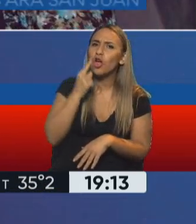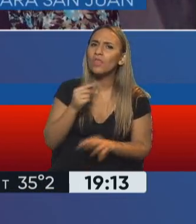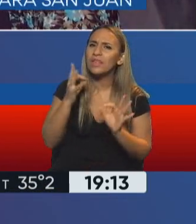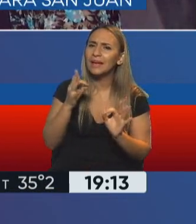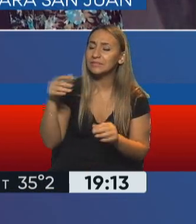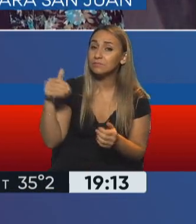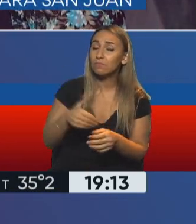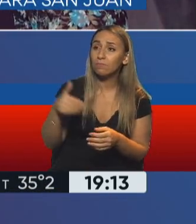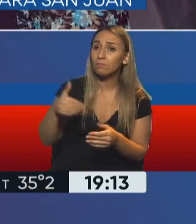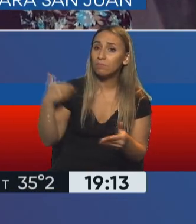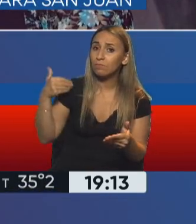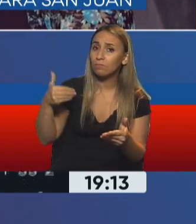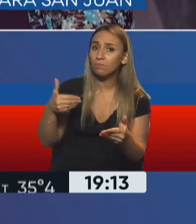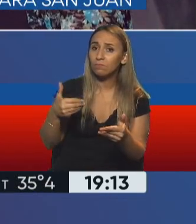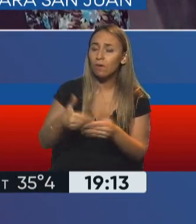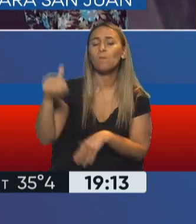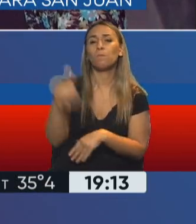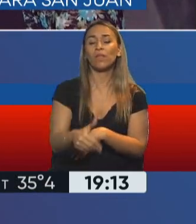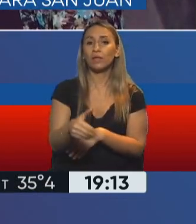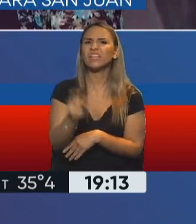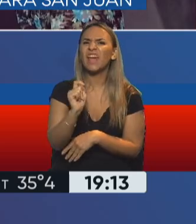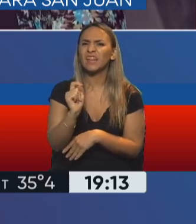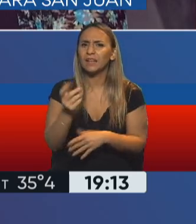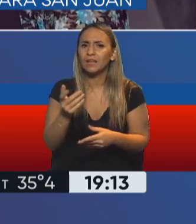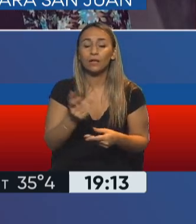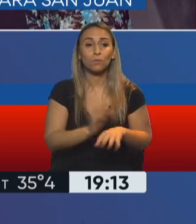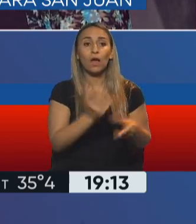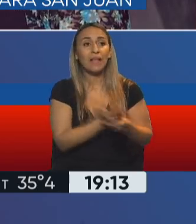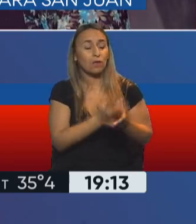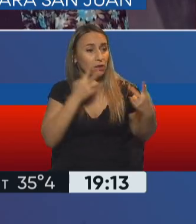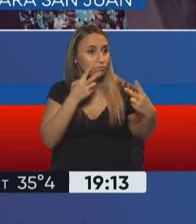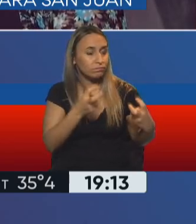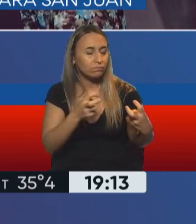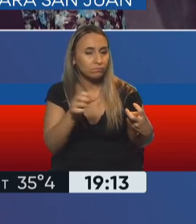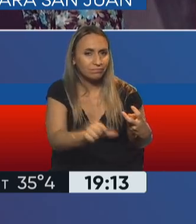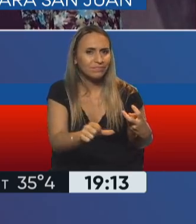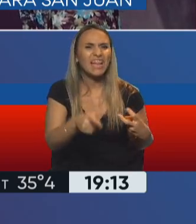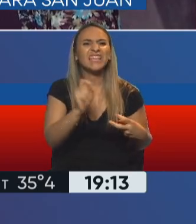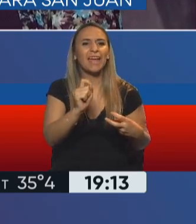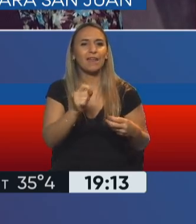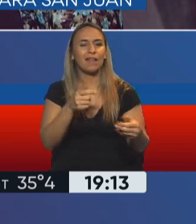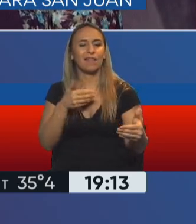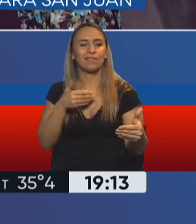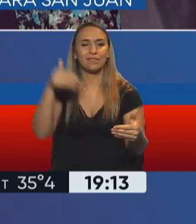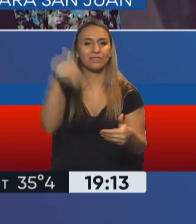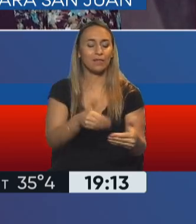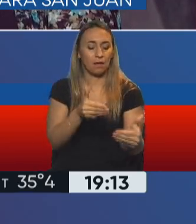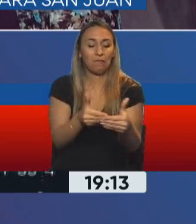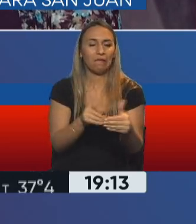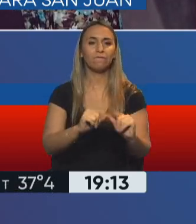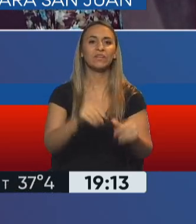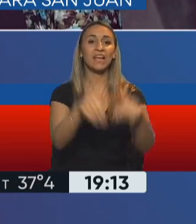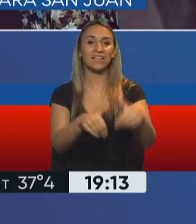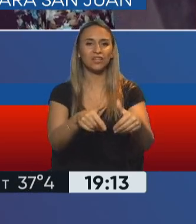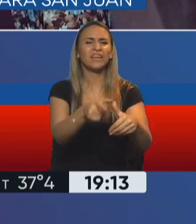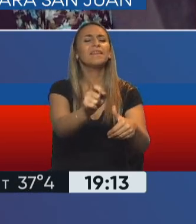demoró 28 días la causa? ¿Quién se acercó a la fecha de las elecciones? No me cambien la canción, no me cambien la canción. Que